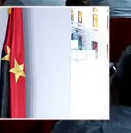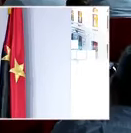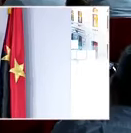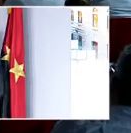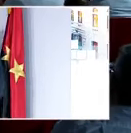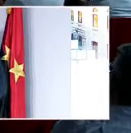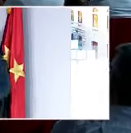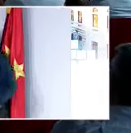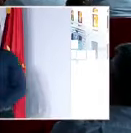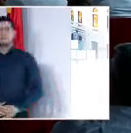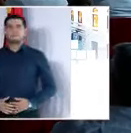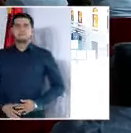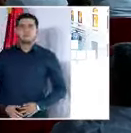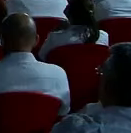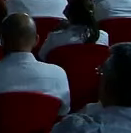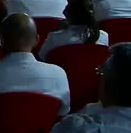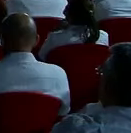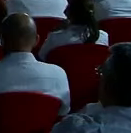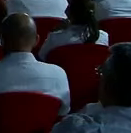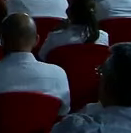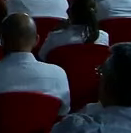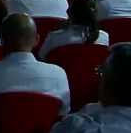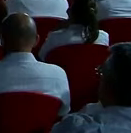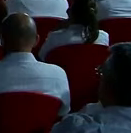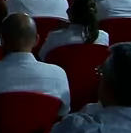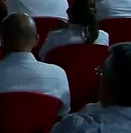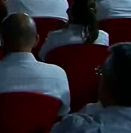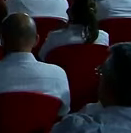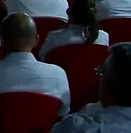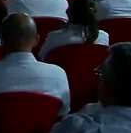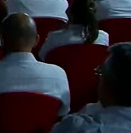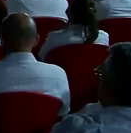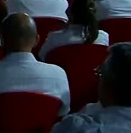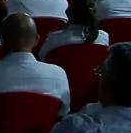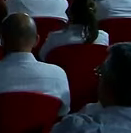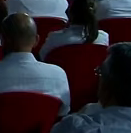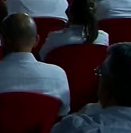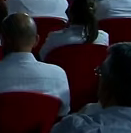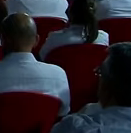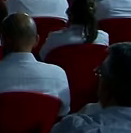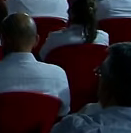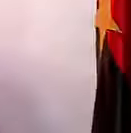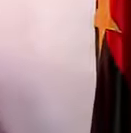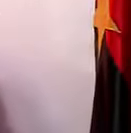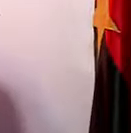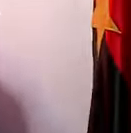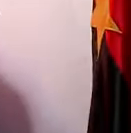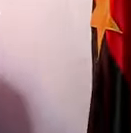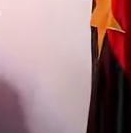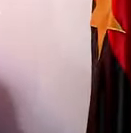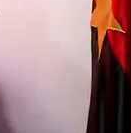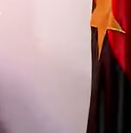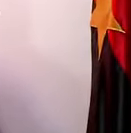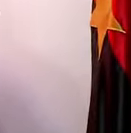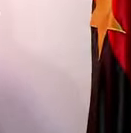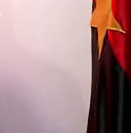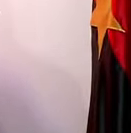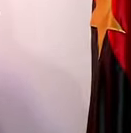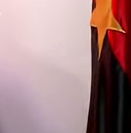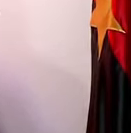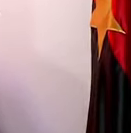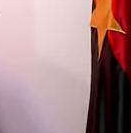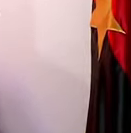Al señor gobernador de Norte de Santander, muchísimas gracias por estas palabras. Hablar de Norte de Santander